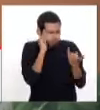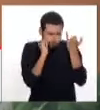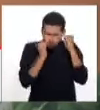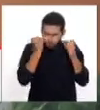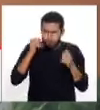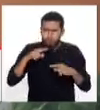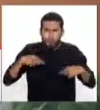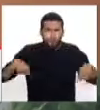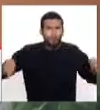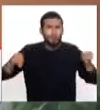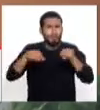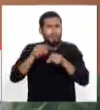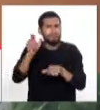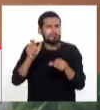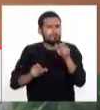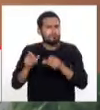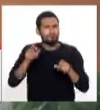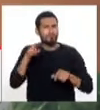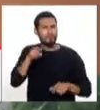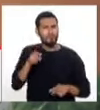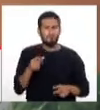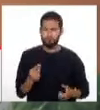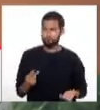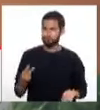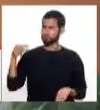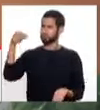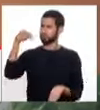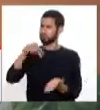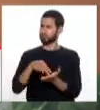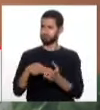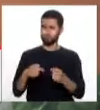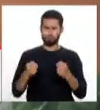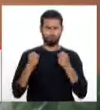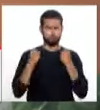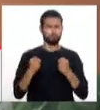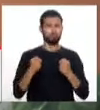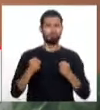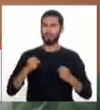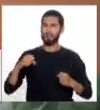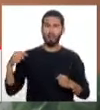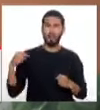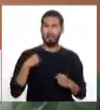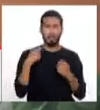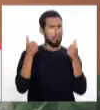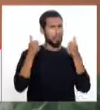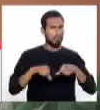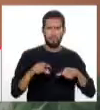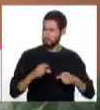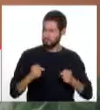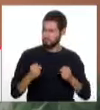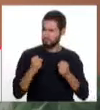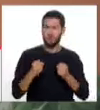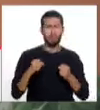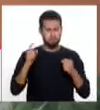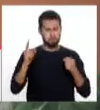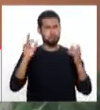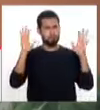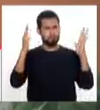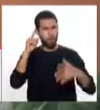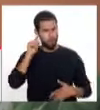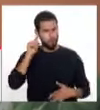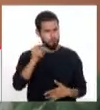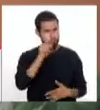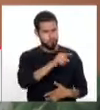nuestra población, sino se pararon firmes y corajudos para no entrar en las quiebras. Un aplauso para